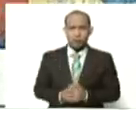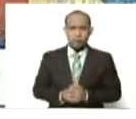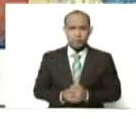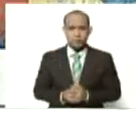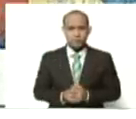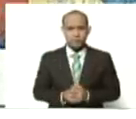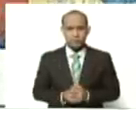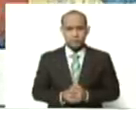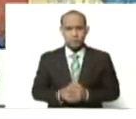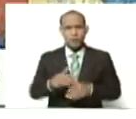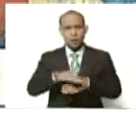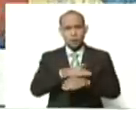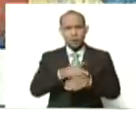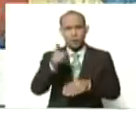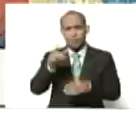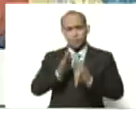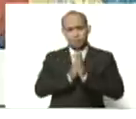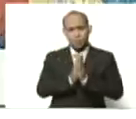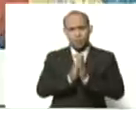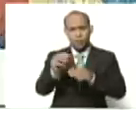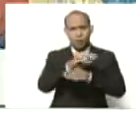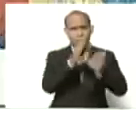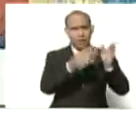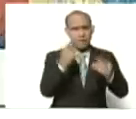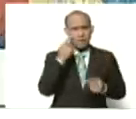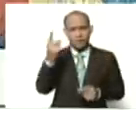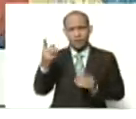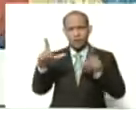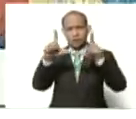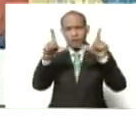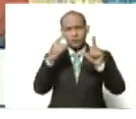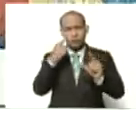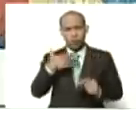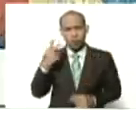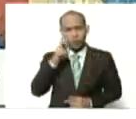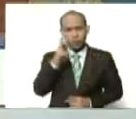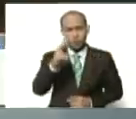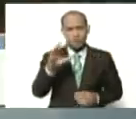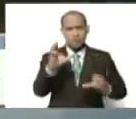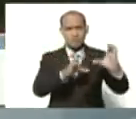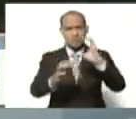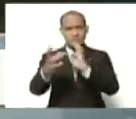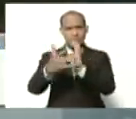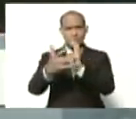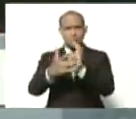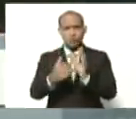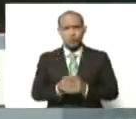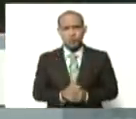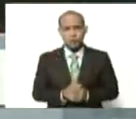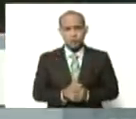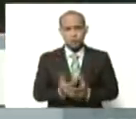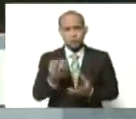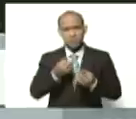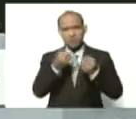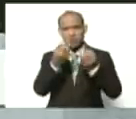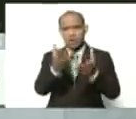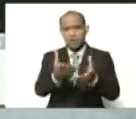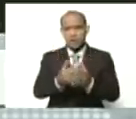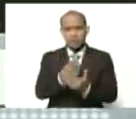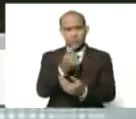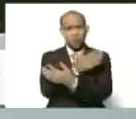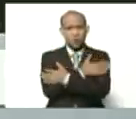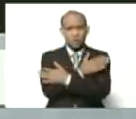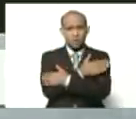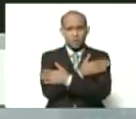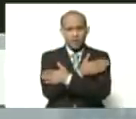en pantalla a la ministra de Ciencia y Tecnología, para que nos dé, bueno, te felicito